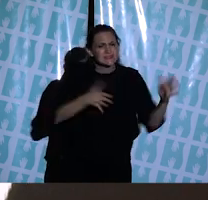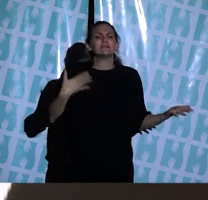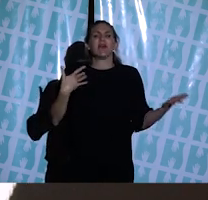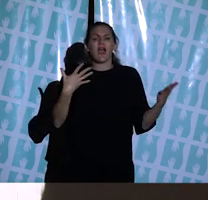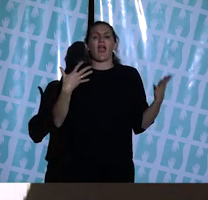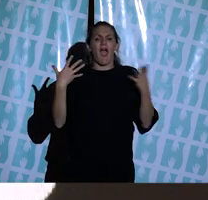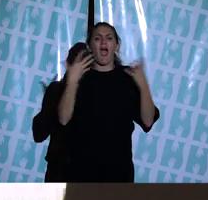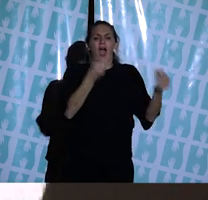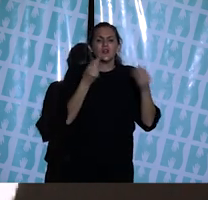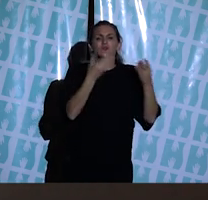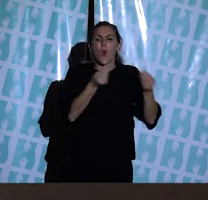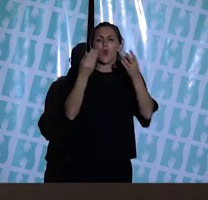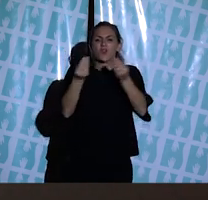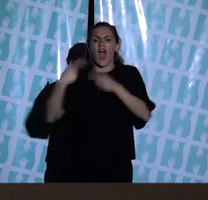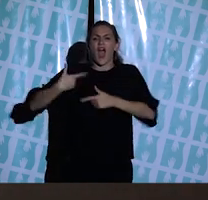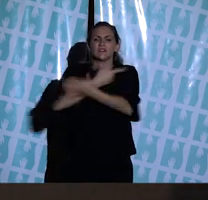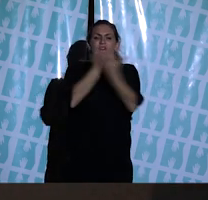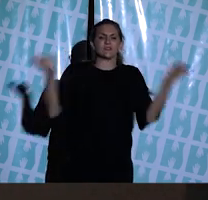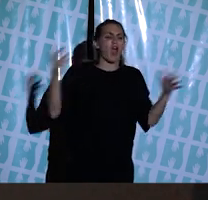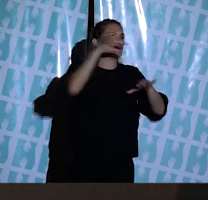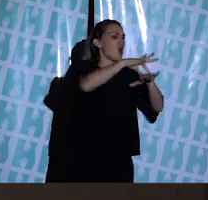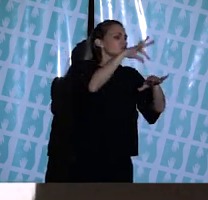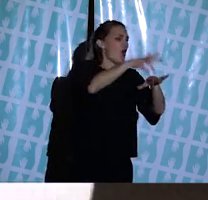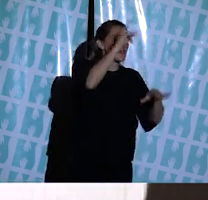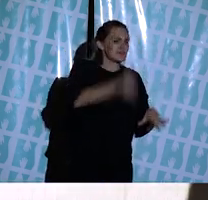comunidad. Muchas gracias a la doctora Castellino